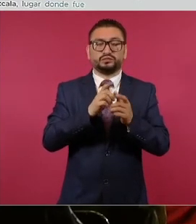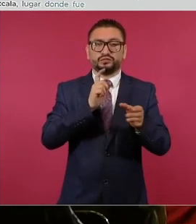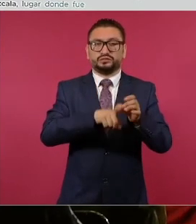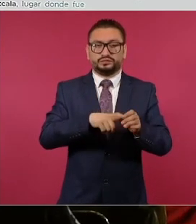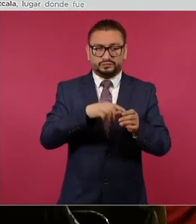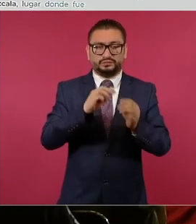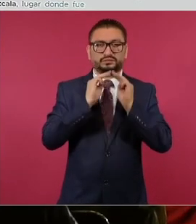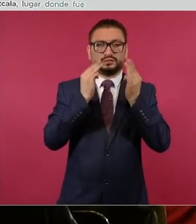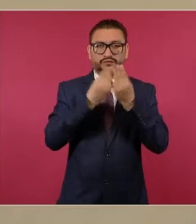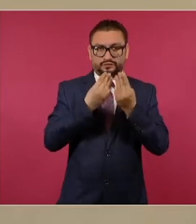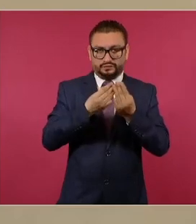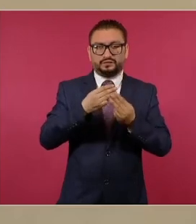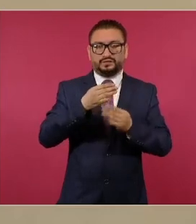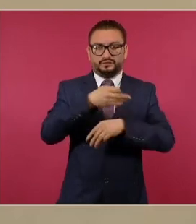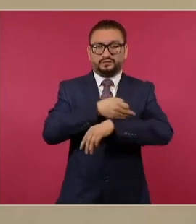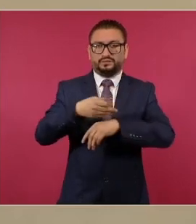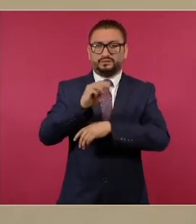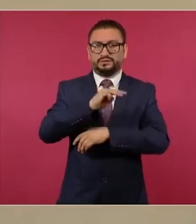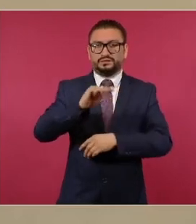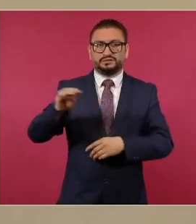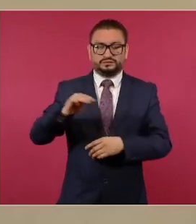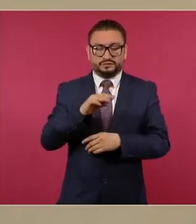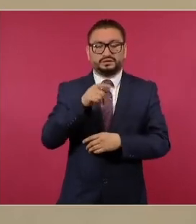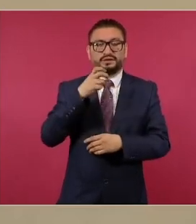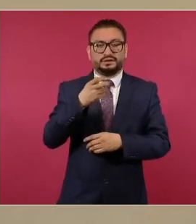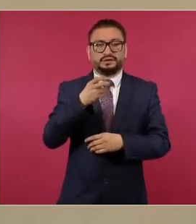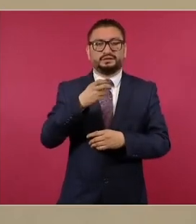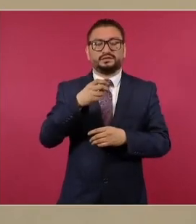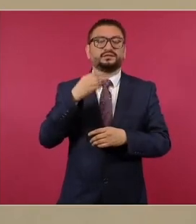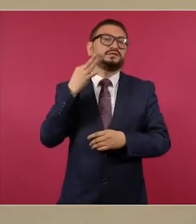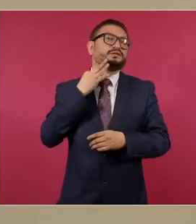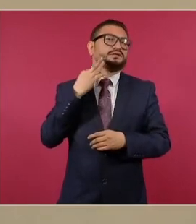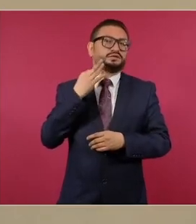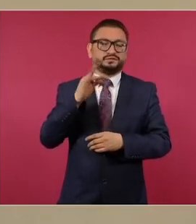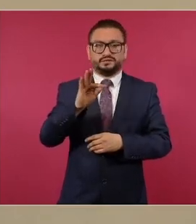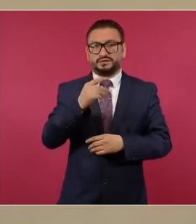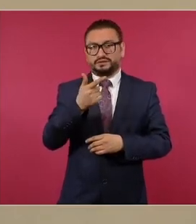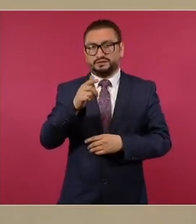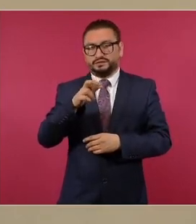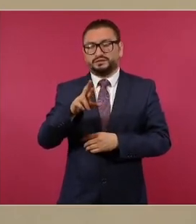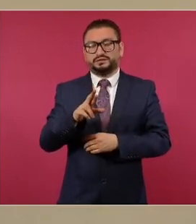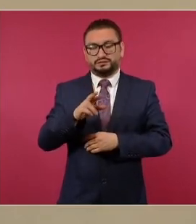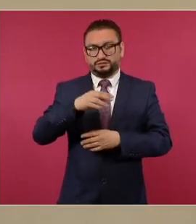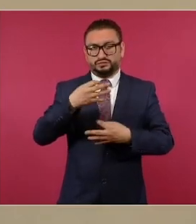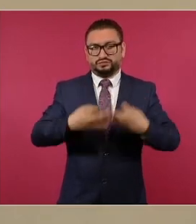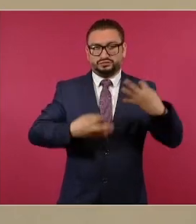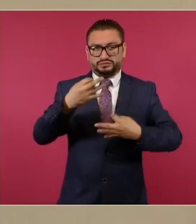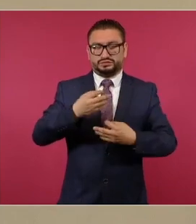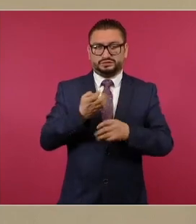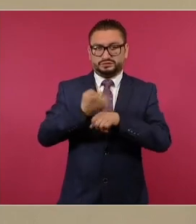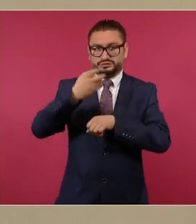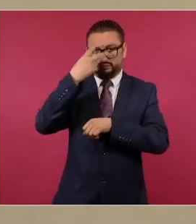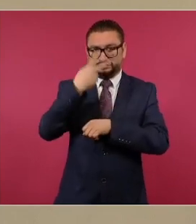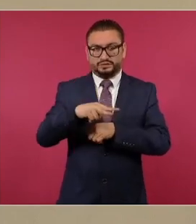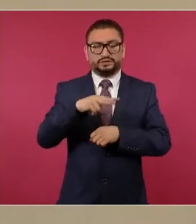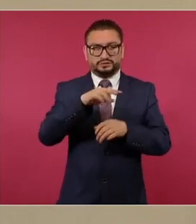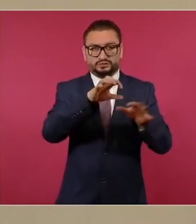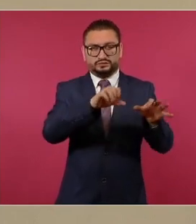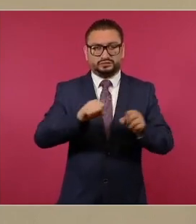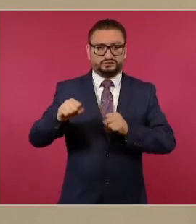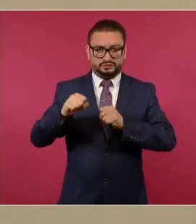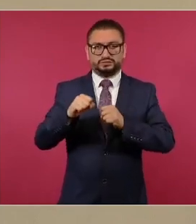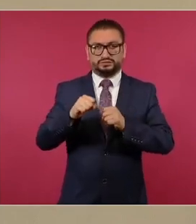delictivo de la familia michoacana. Él fue detenido por la Fiscalía General de Justicia del Estado de México con el apoyo